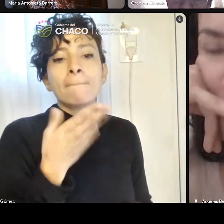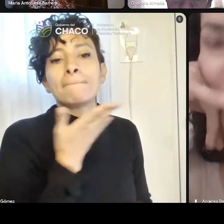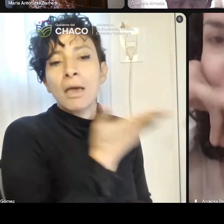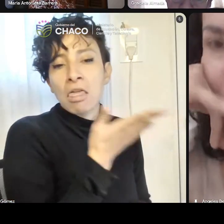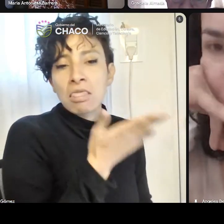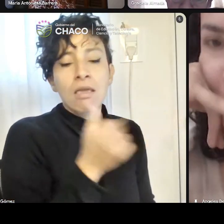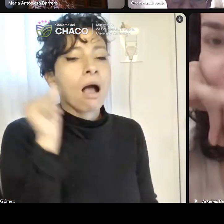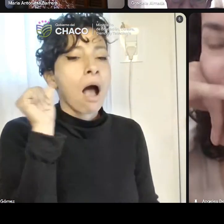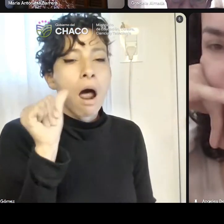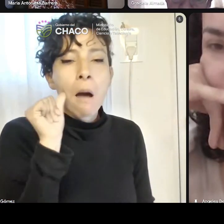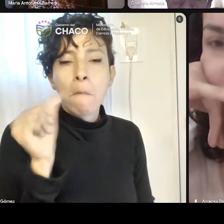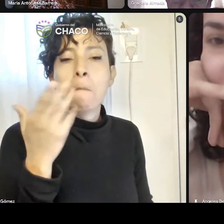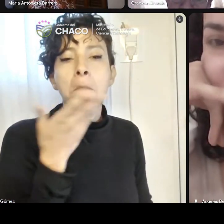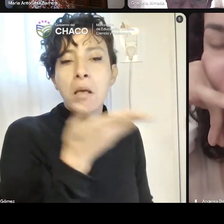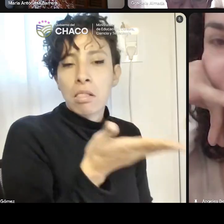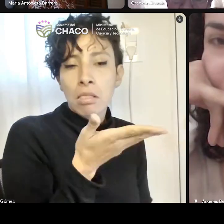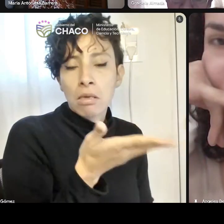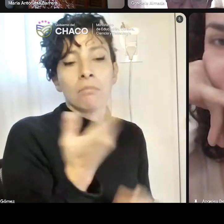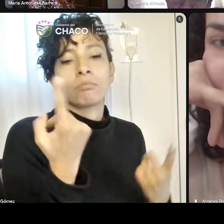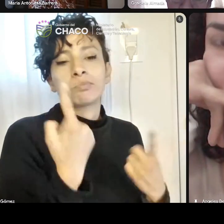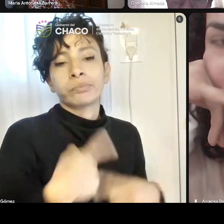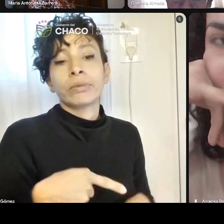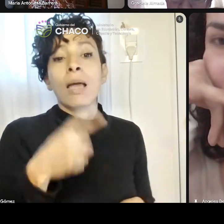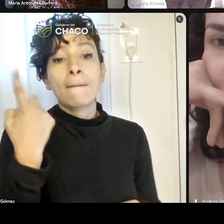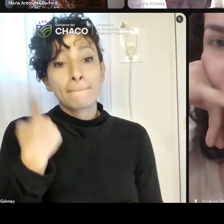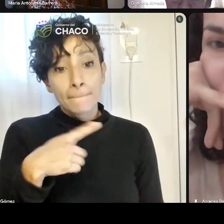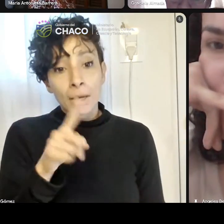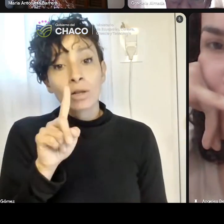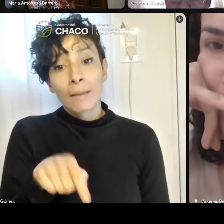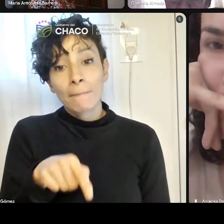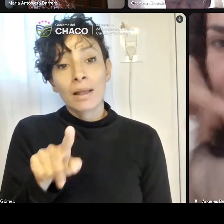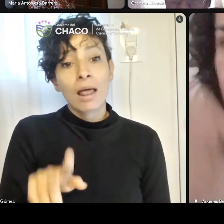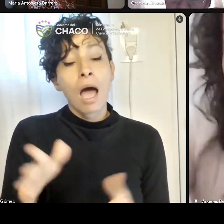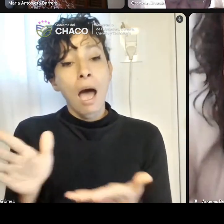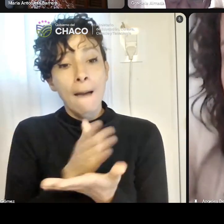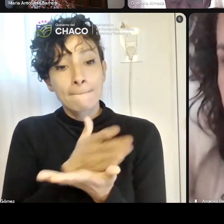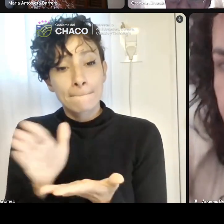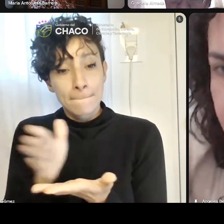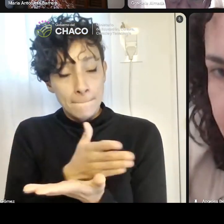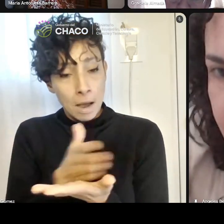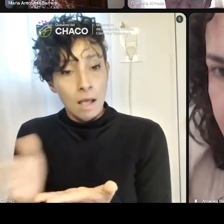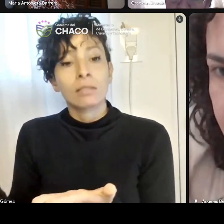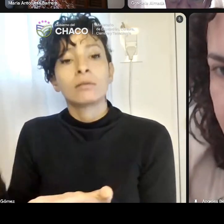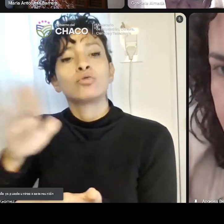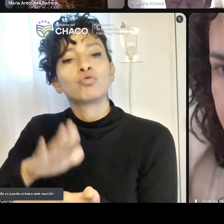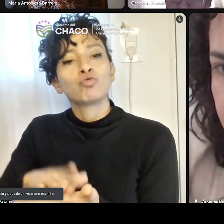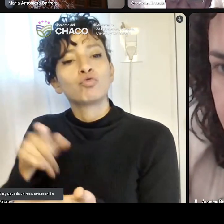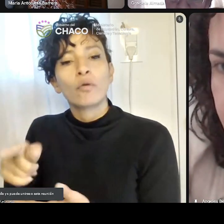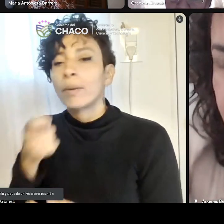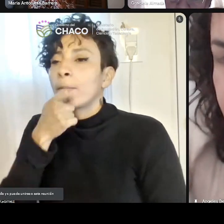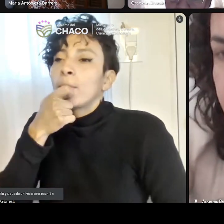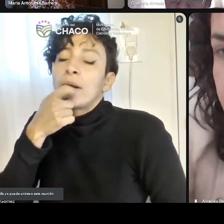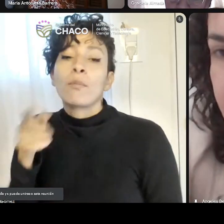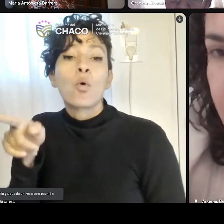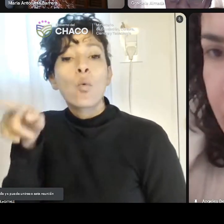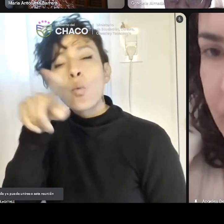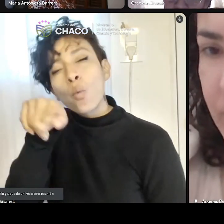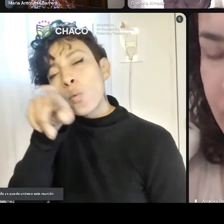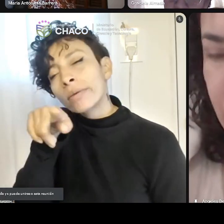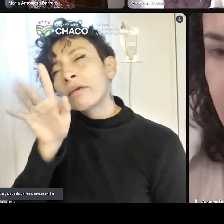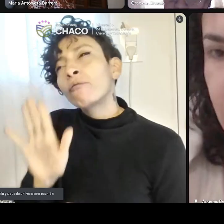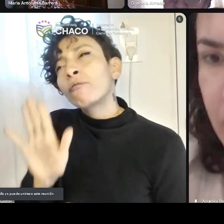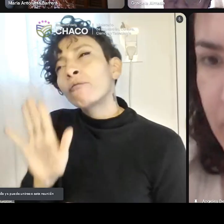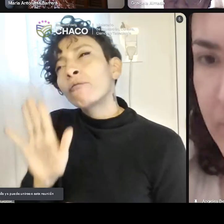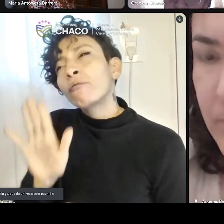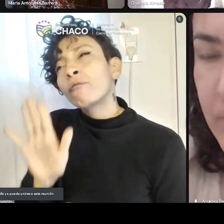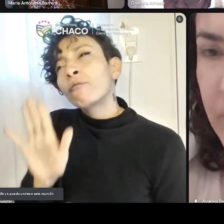caramelos. Pero después hago un trabajo con ellos con respecto a qué les gustaría hacer más adelante